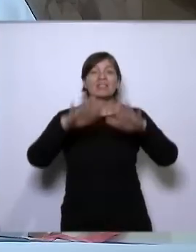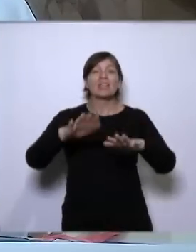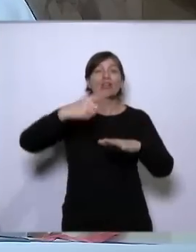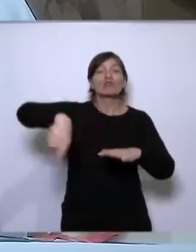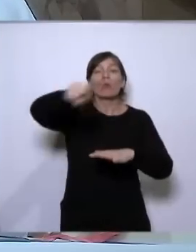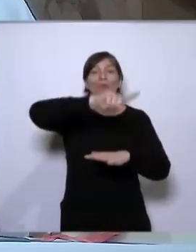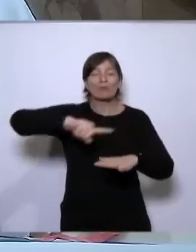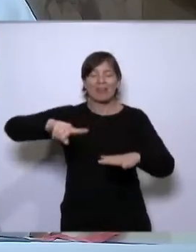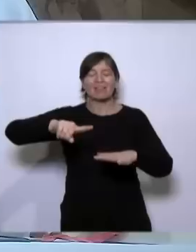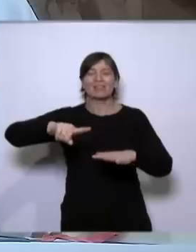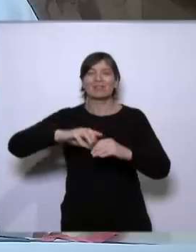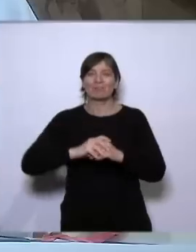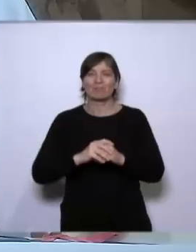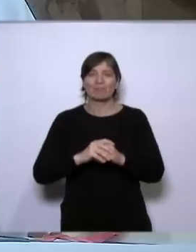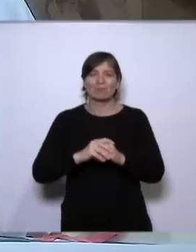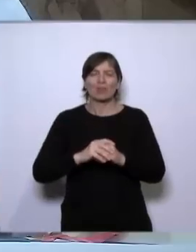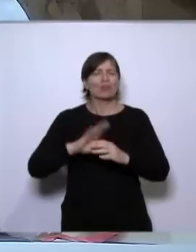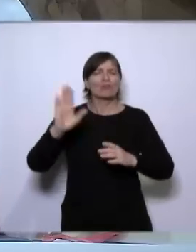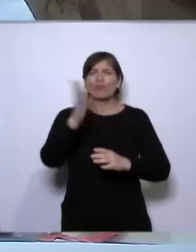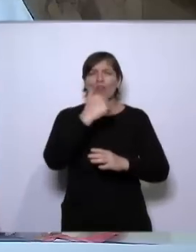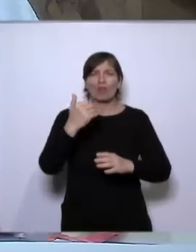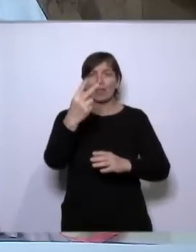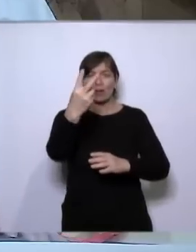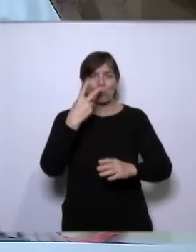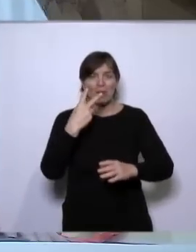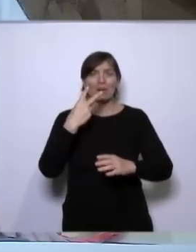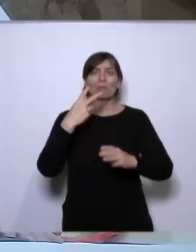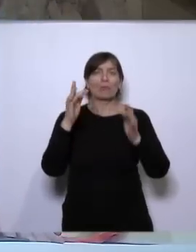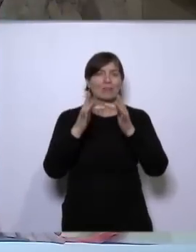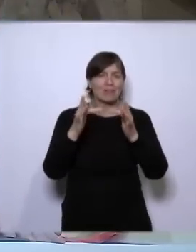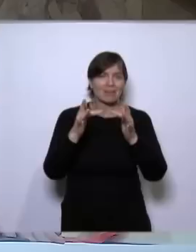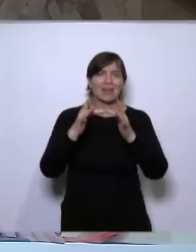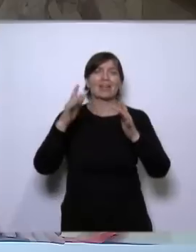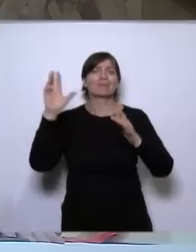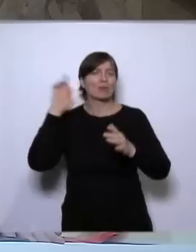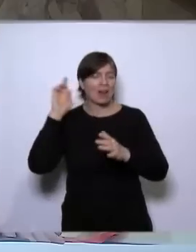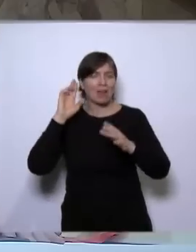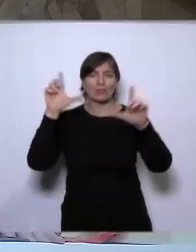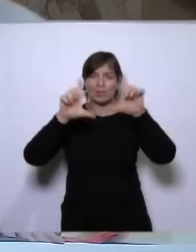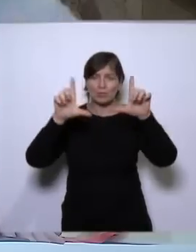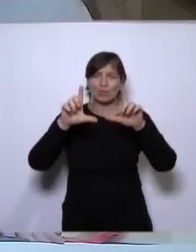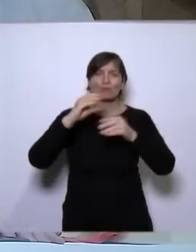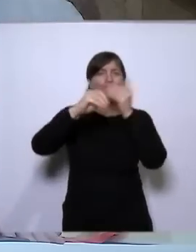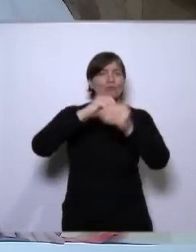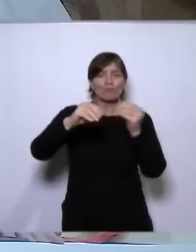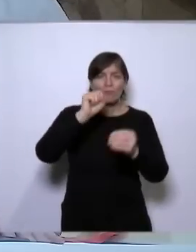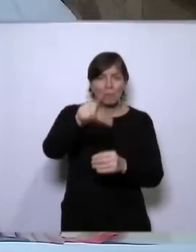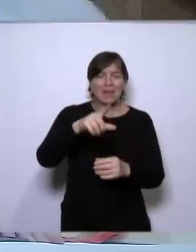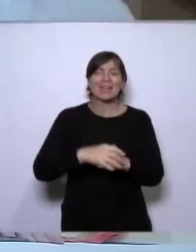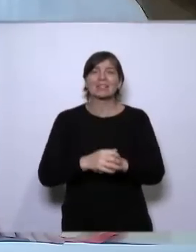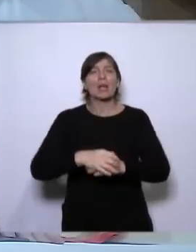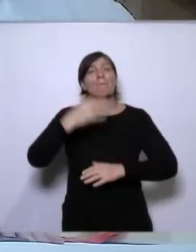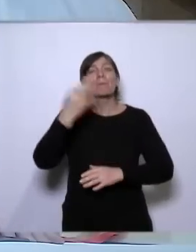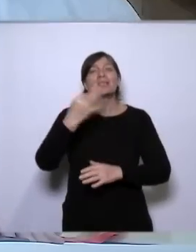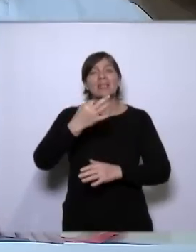Descienda sobre ustedes, todos los que nos están viendo por las redes, en sus familias,